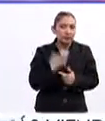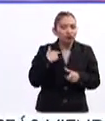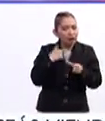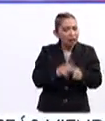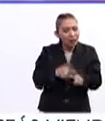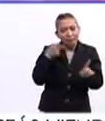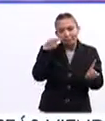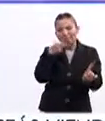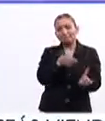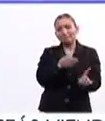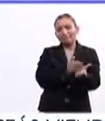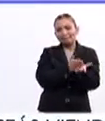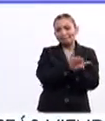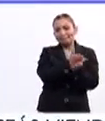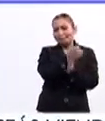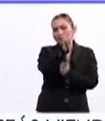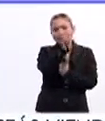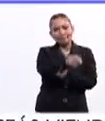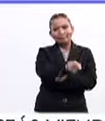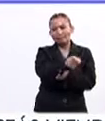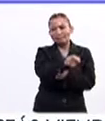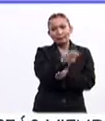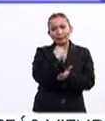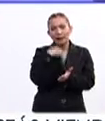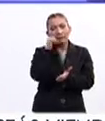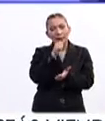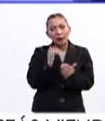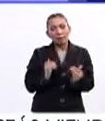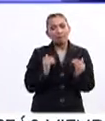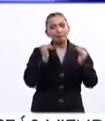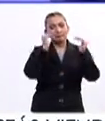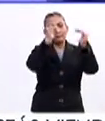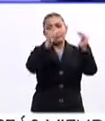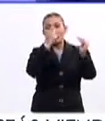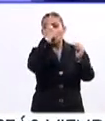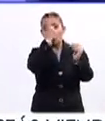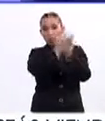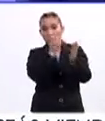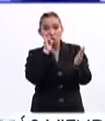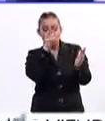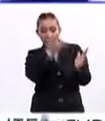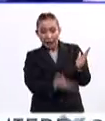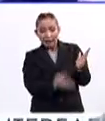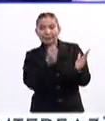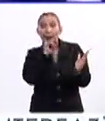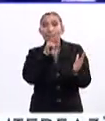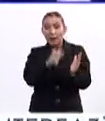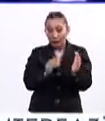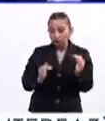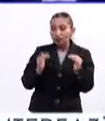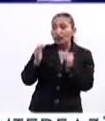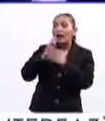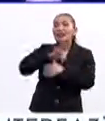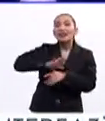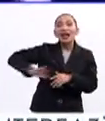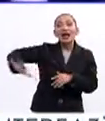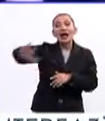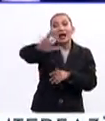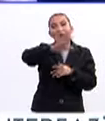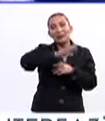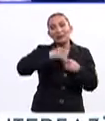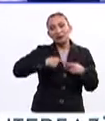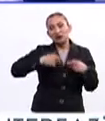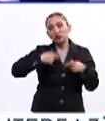seguir por una línea en la que de algún modo siempre enaltezcamos no solo a la mujer, sino en general a la